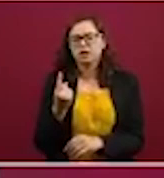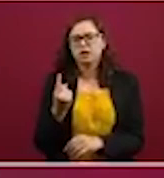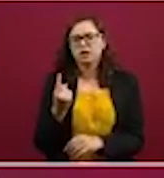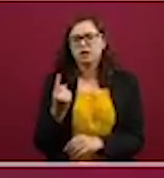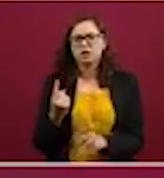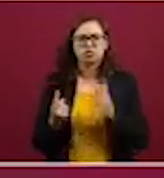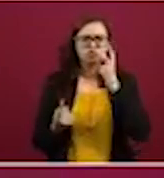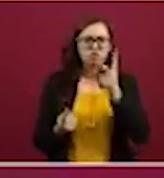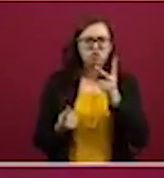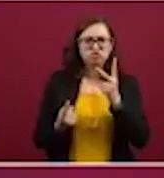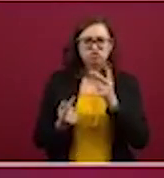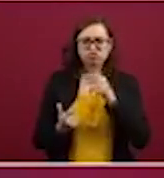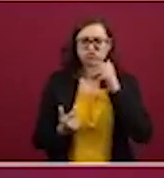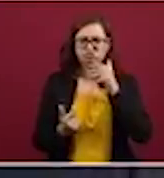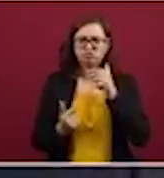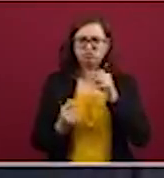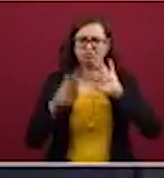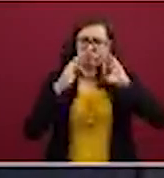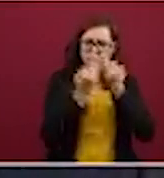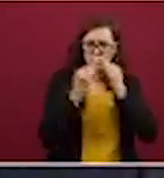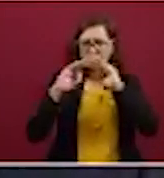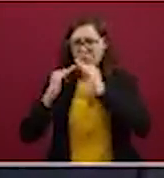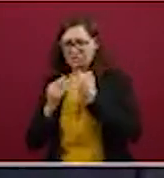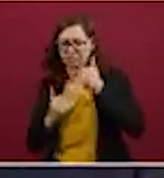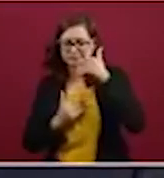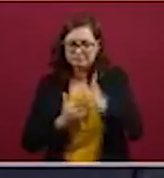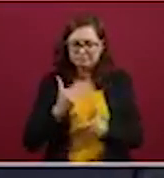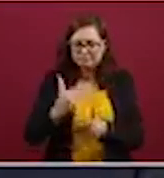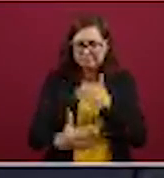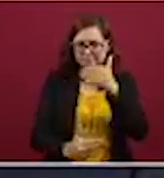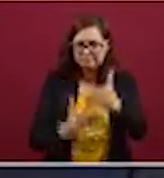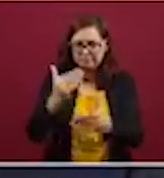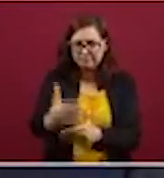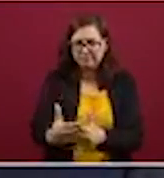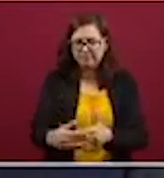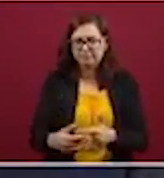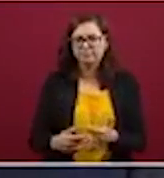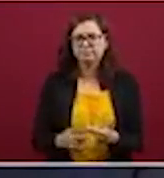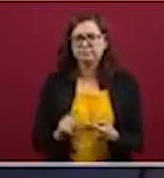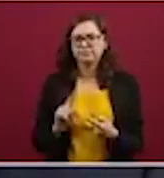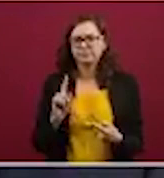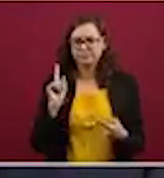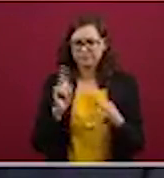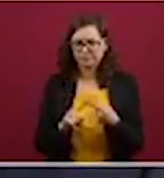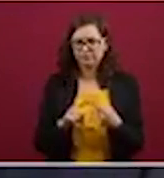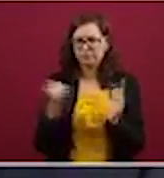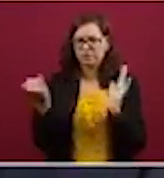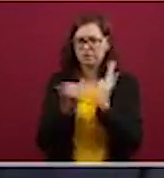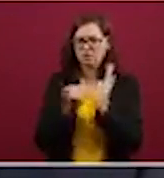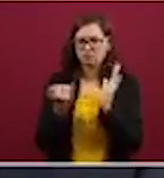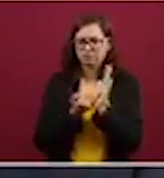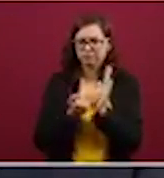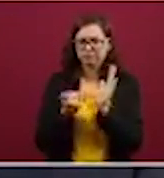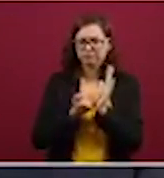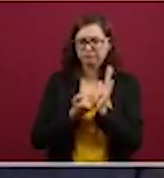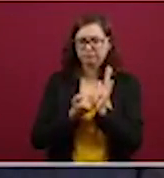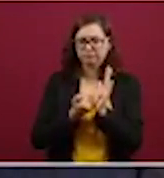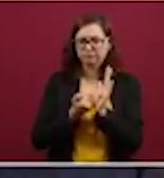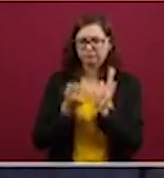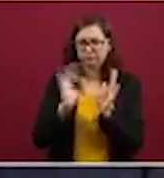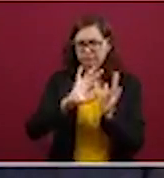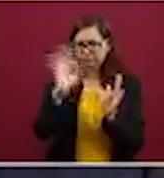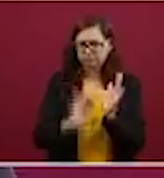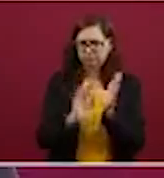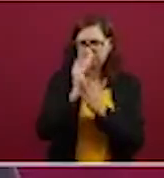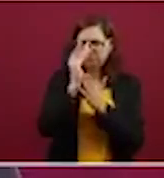etapas ya d ajuste en la carga fiscal